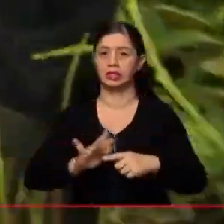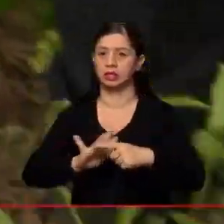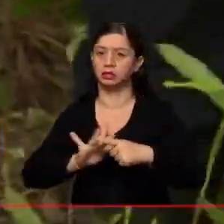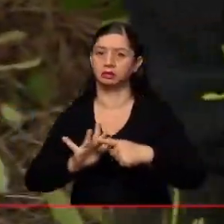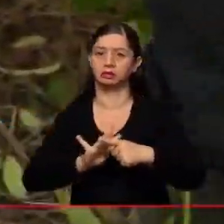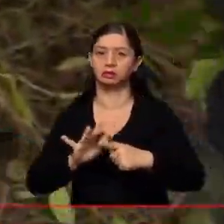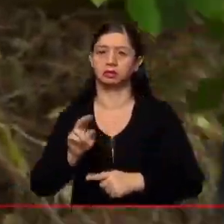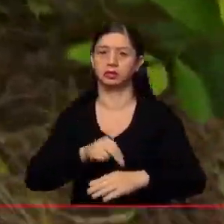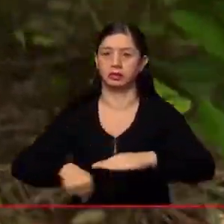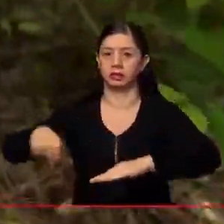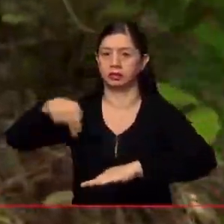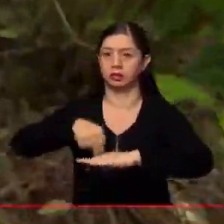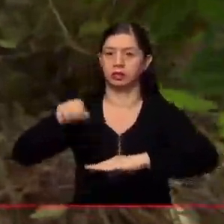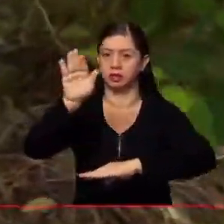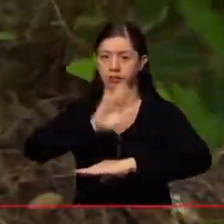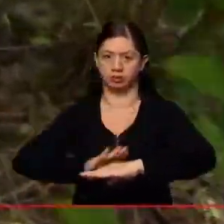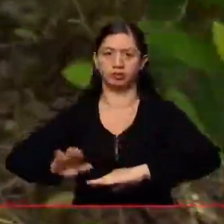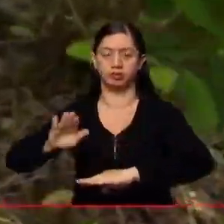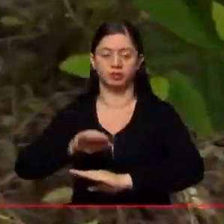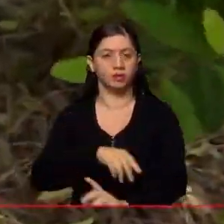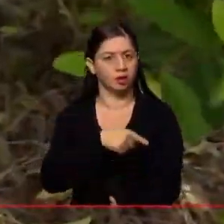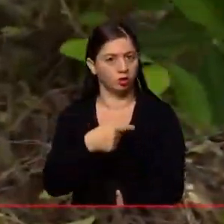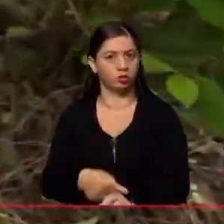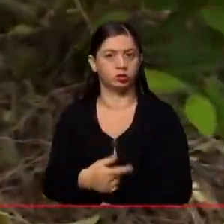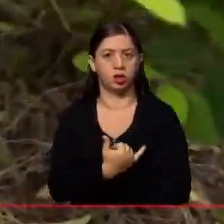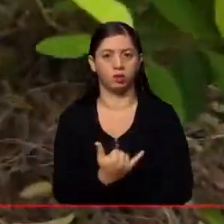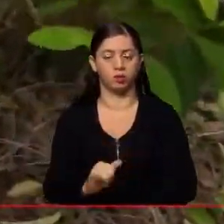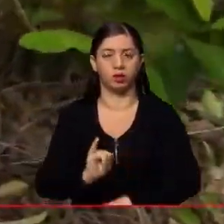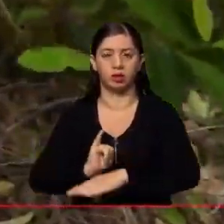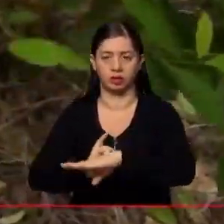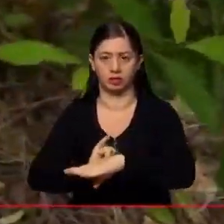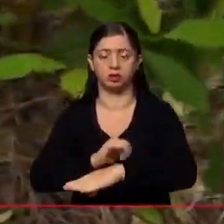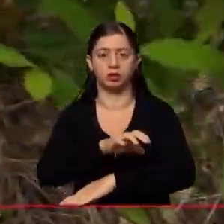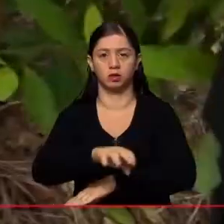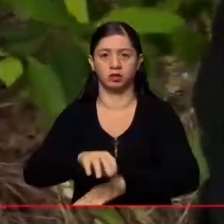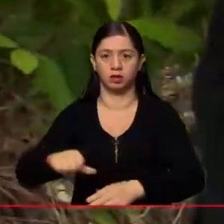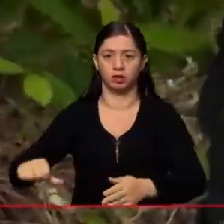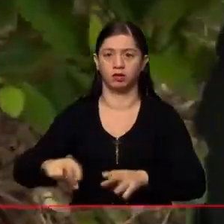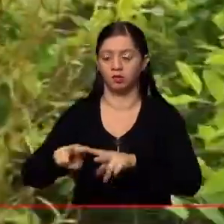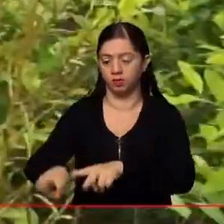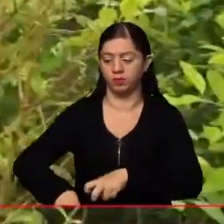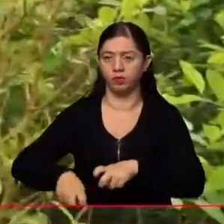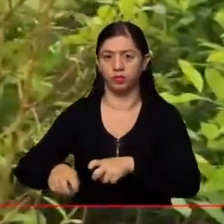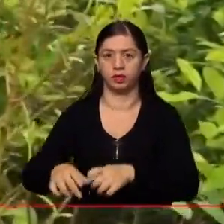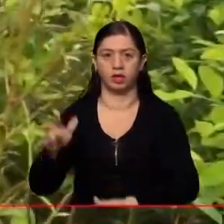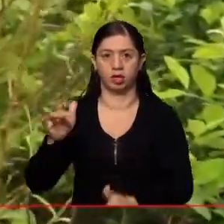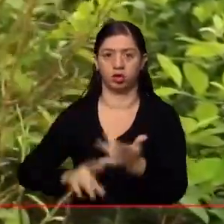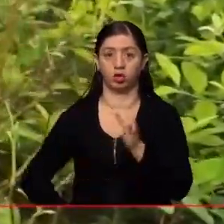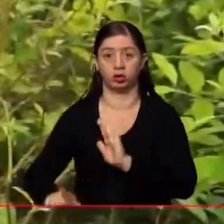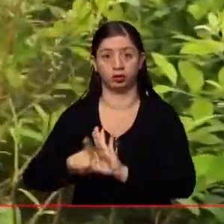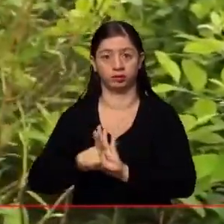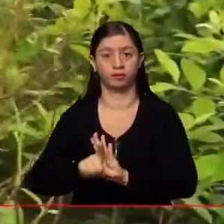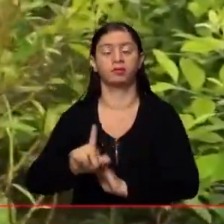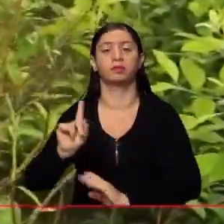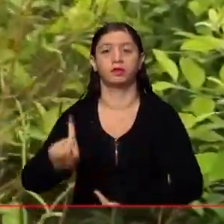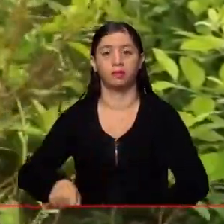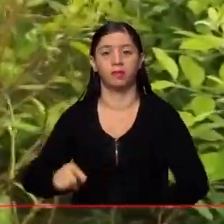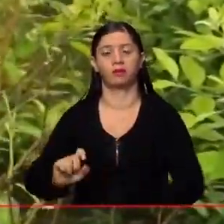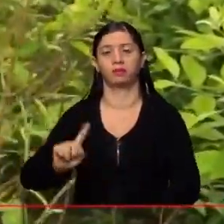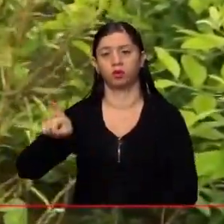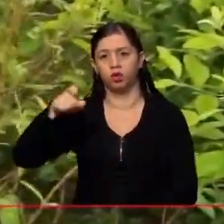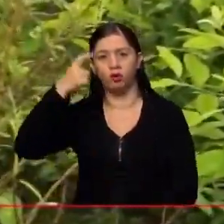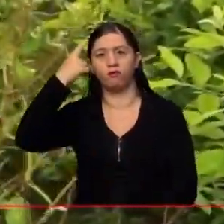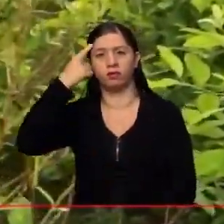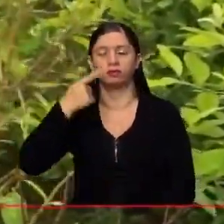en el departamento de Nariño y que ha tenido éxito en la sustitución voluntaria de cultivos de uso ilícito. El mandatario excepcional también pidió